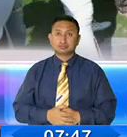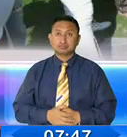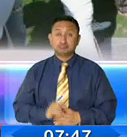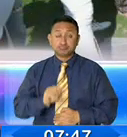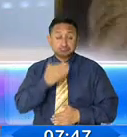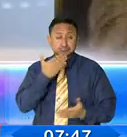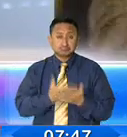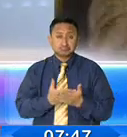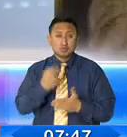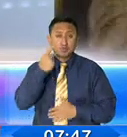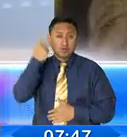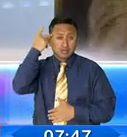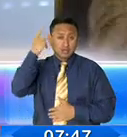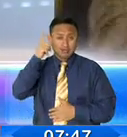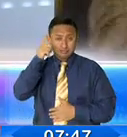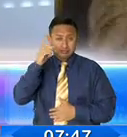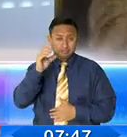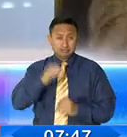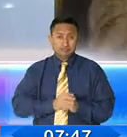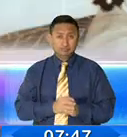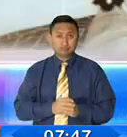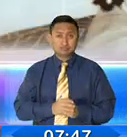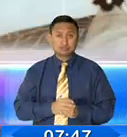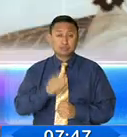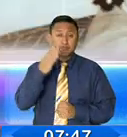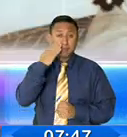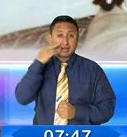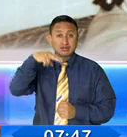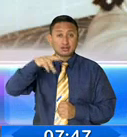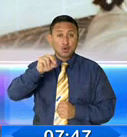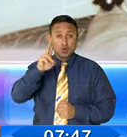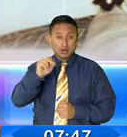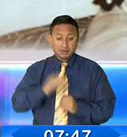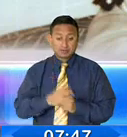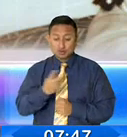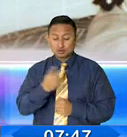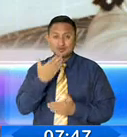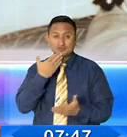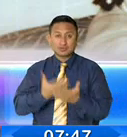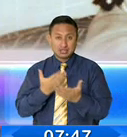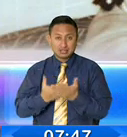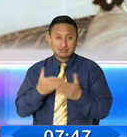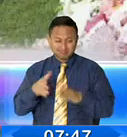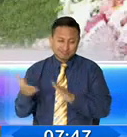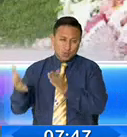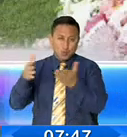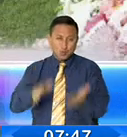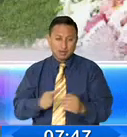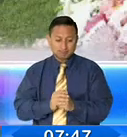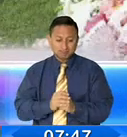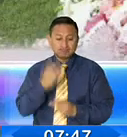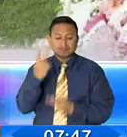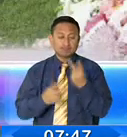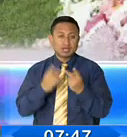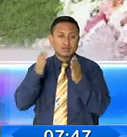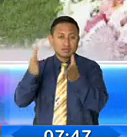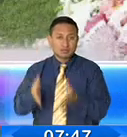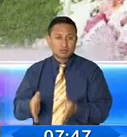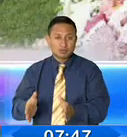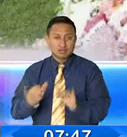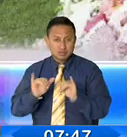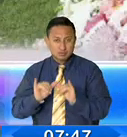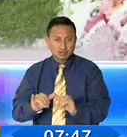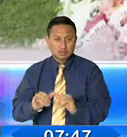padre Enrique Lasso Alvarado y a su madre Nora Mendoza, quienes descansan en paz, y los visitó en el camposanto donde reposan